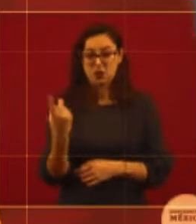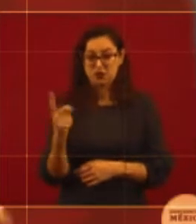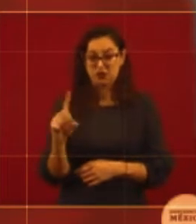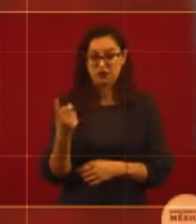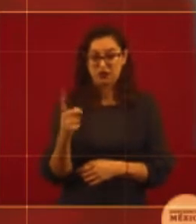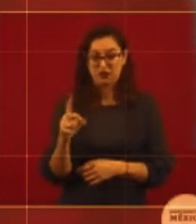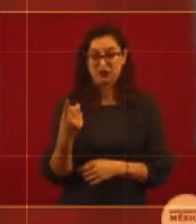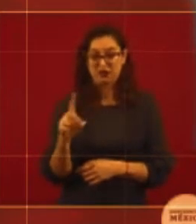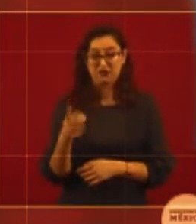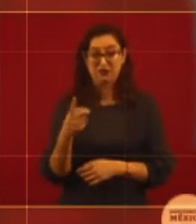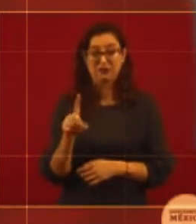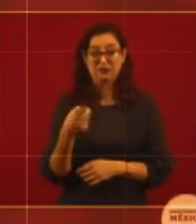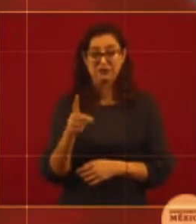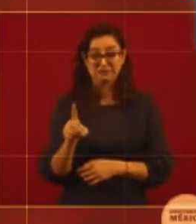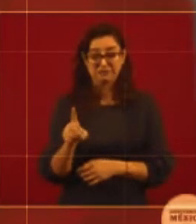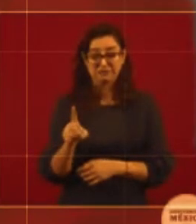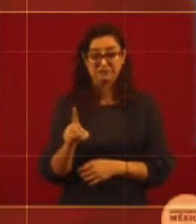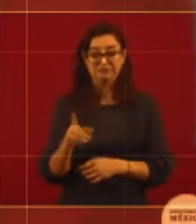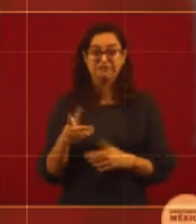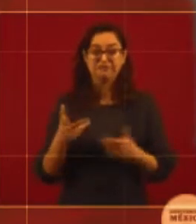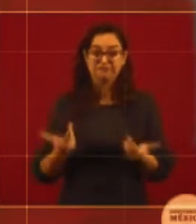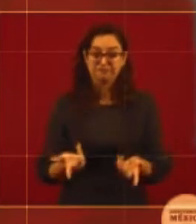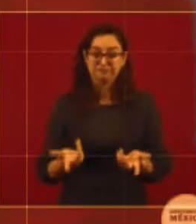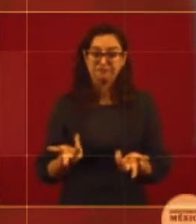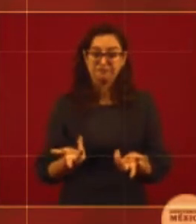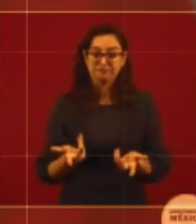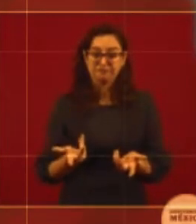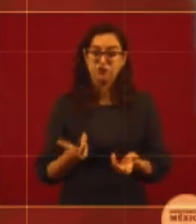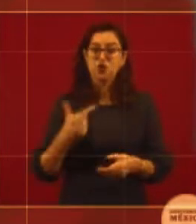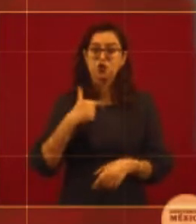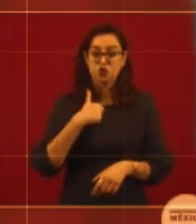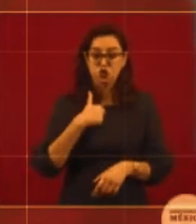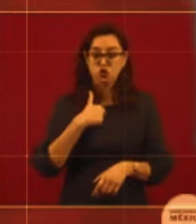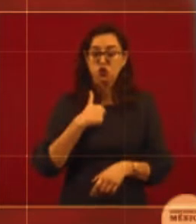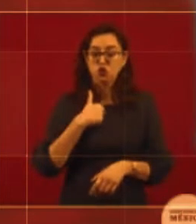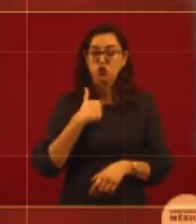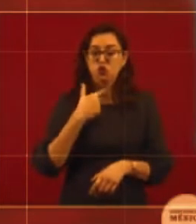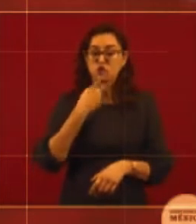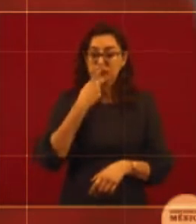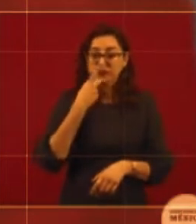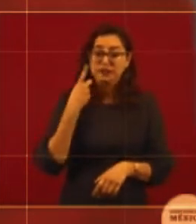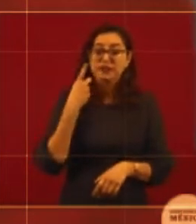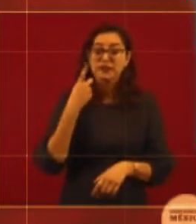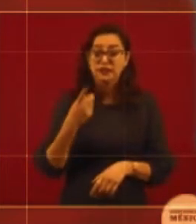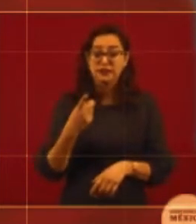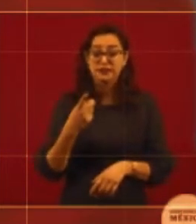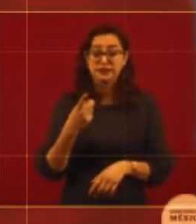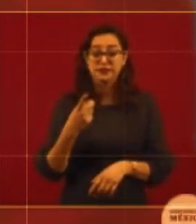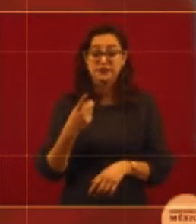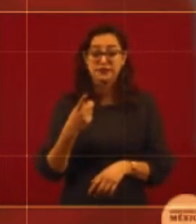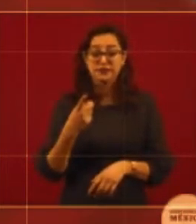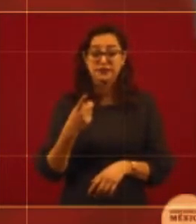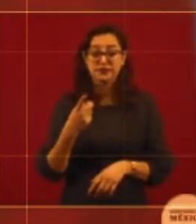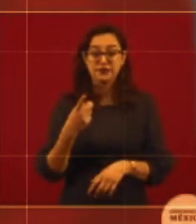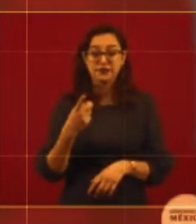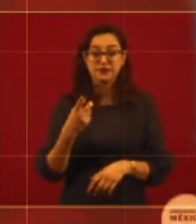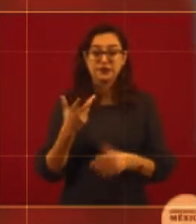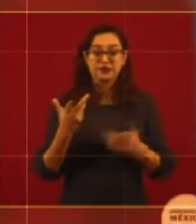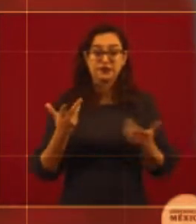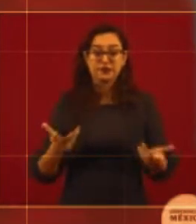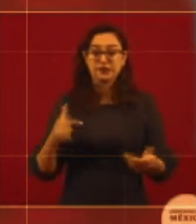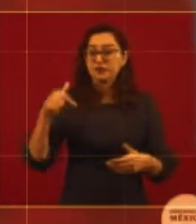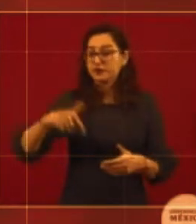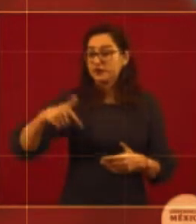hablaba del comparta con porte comportamiento de quienes vivimos